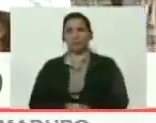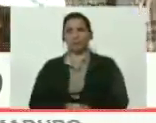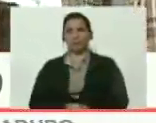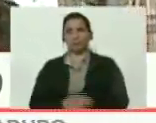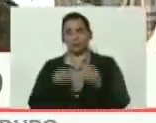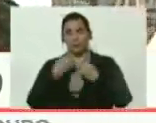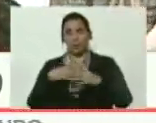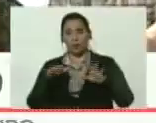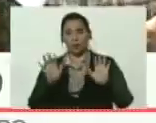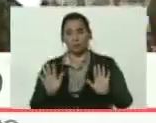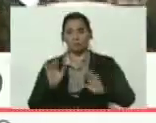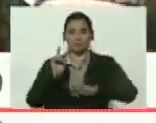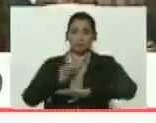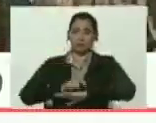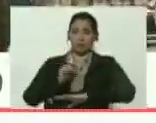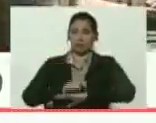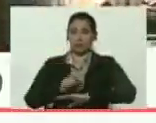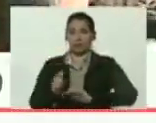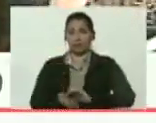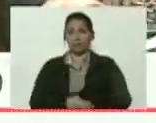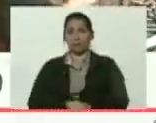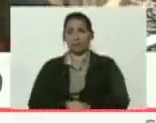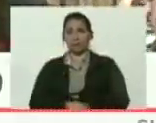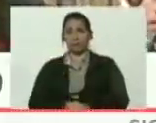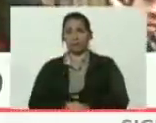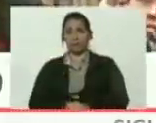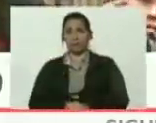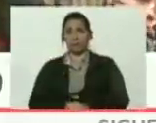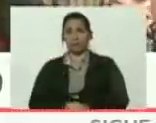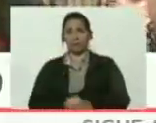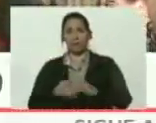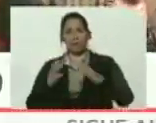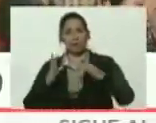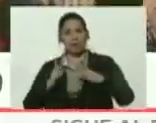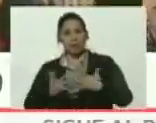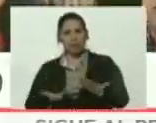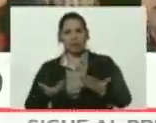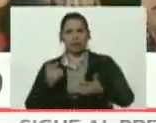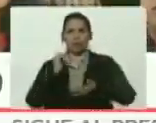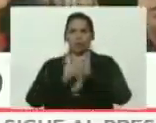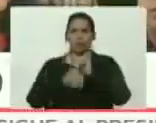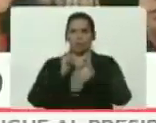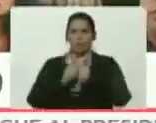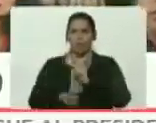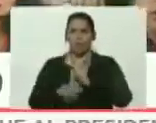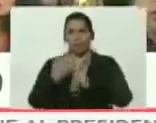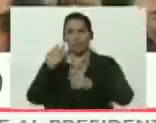Bueno, tiempos de recreación, de deporte.